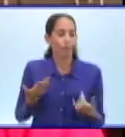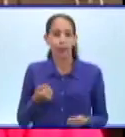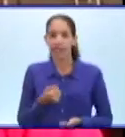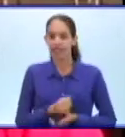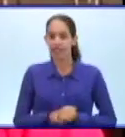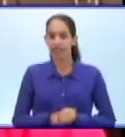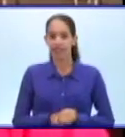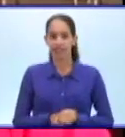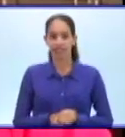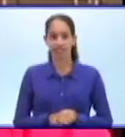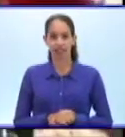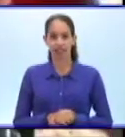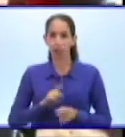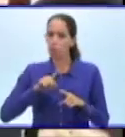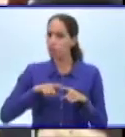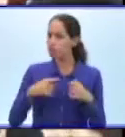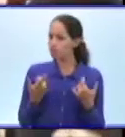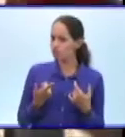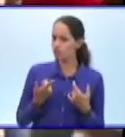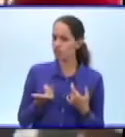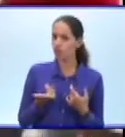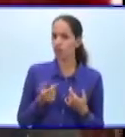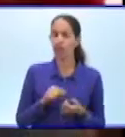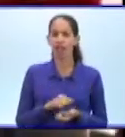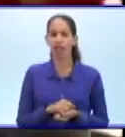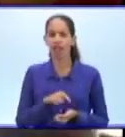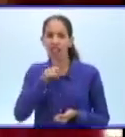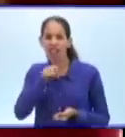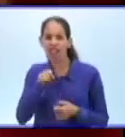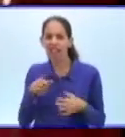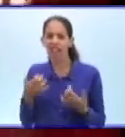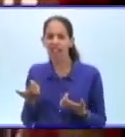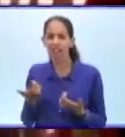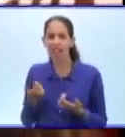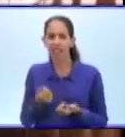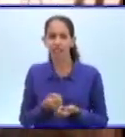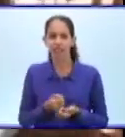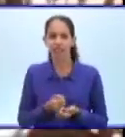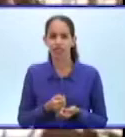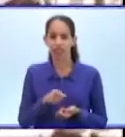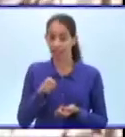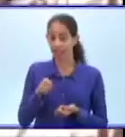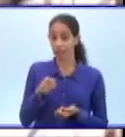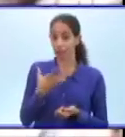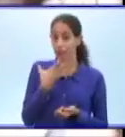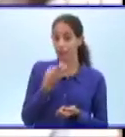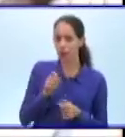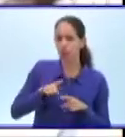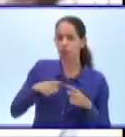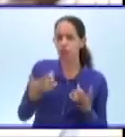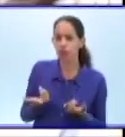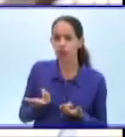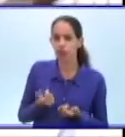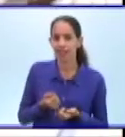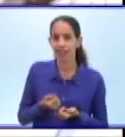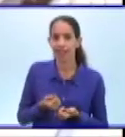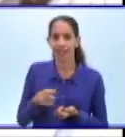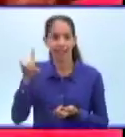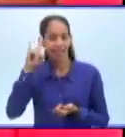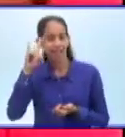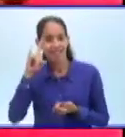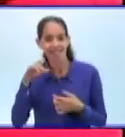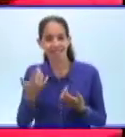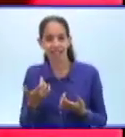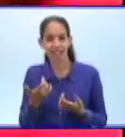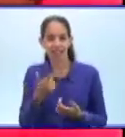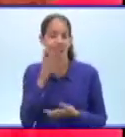qué los chivos? Bueno, porque son dóciles, fácil de manipular. Y yo y mi esposo siempre dijimos eso, vaquería de chivo, son